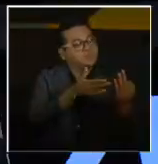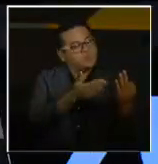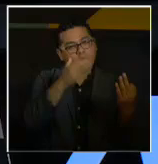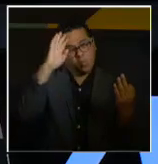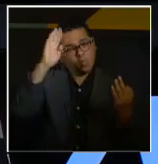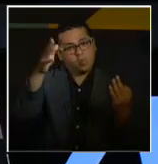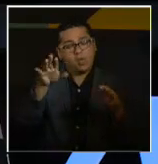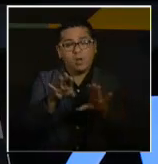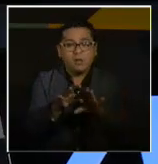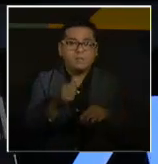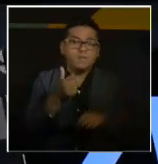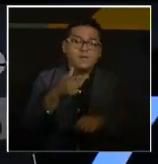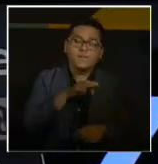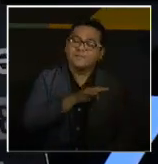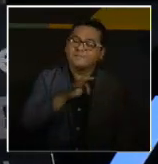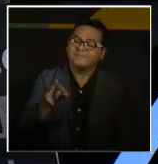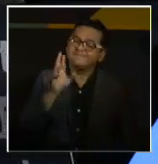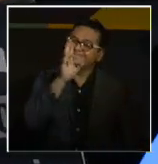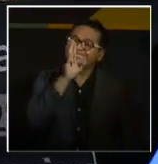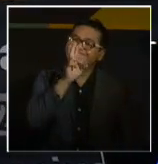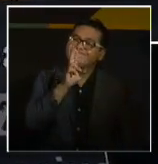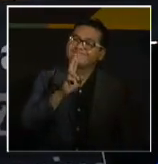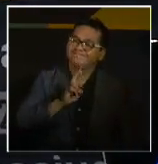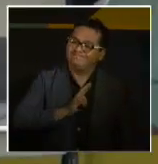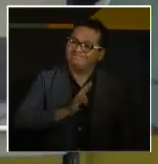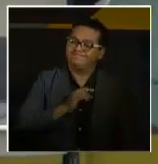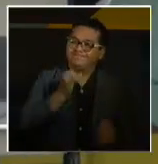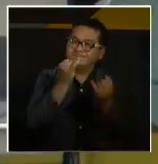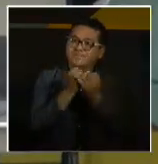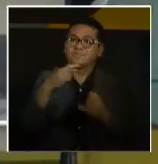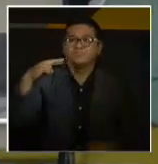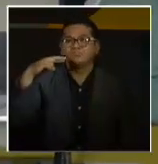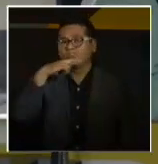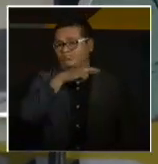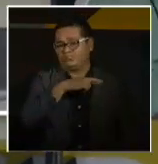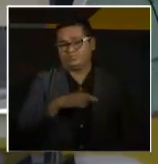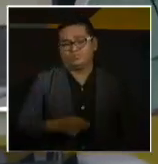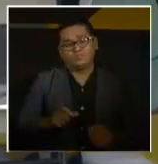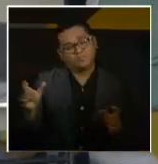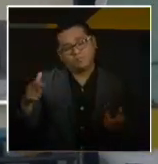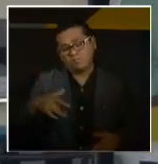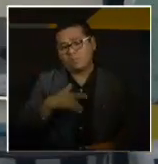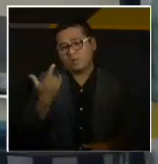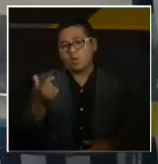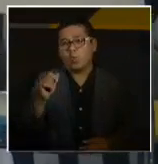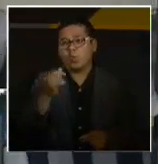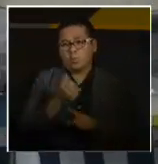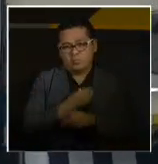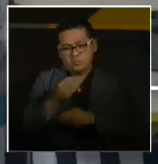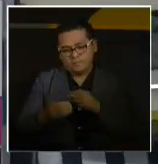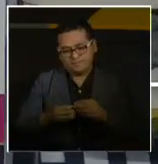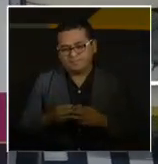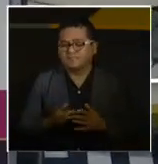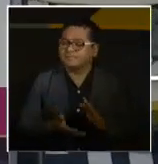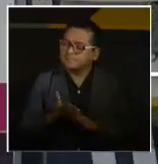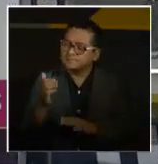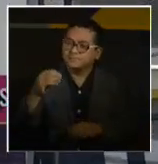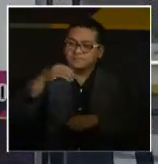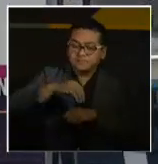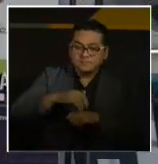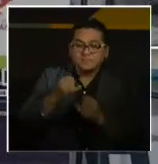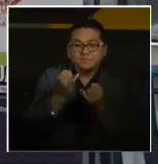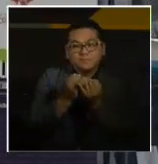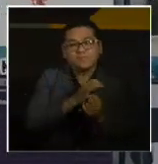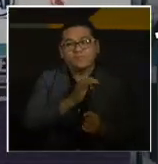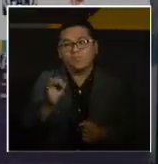ustedes, una policía que pueda responder de manera inmediata cuando se esté cometiendo un delito. Y vamos a poner